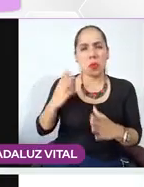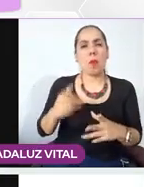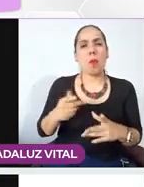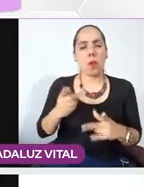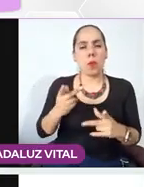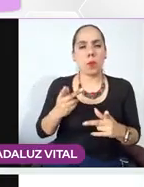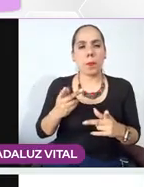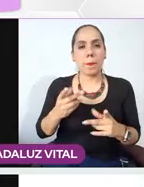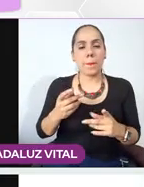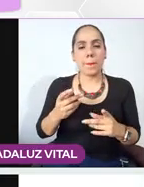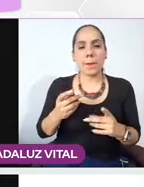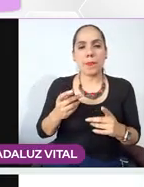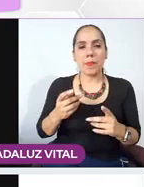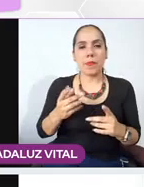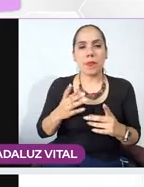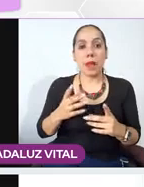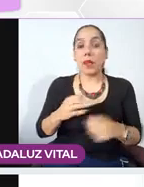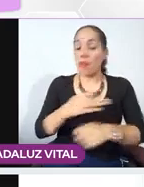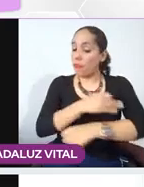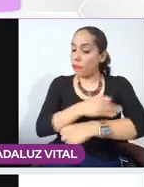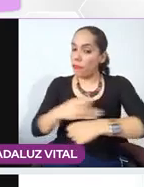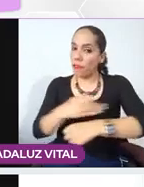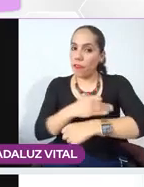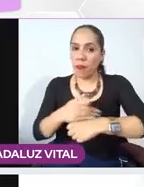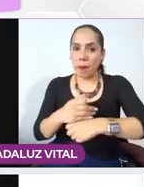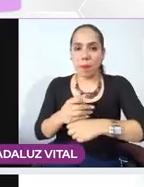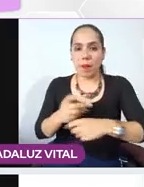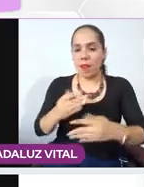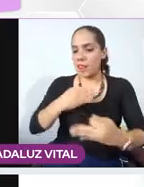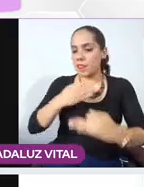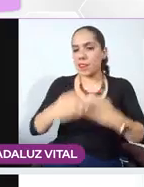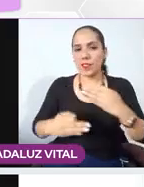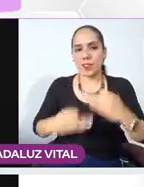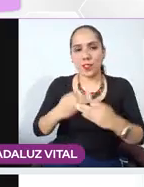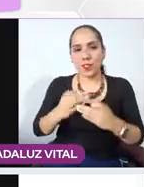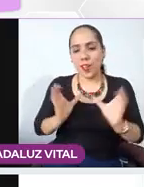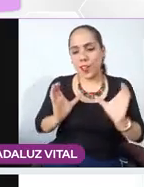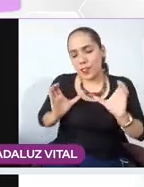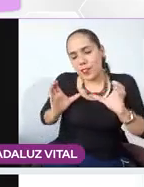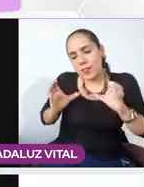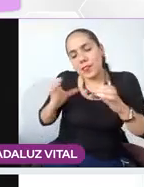pues las familias, como sean, son completas, ¿no?